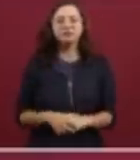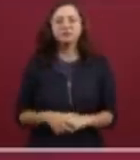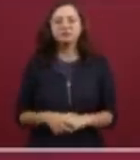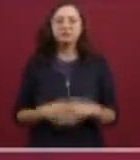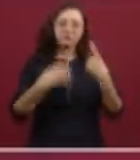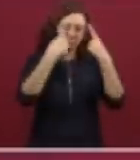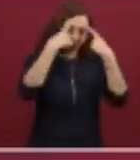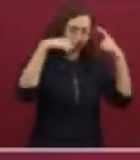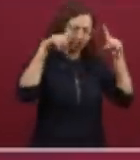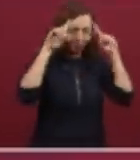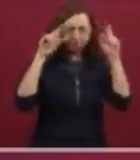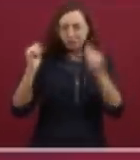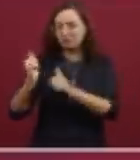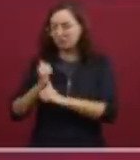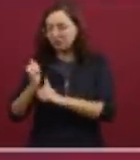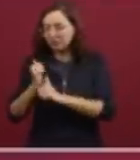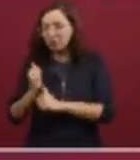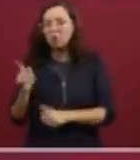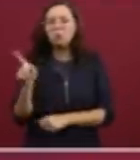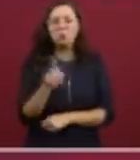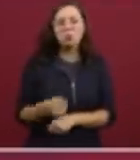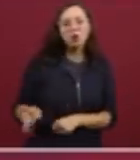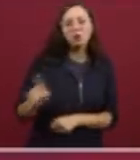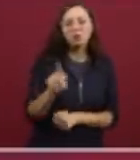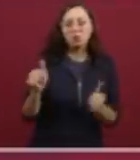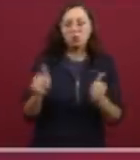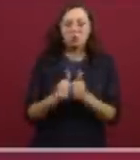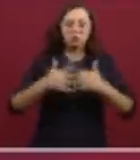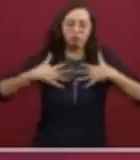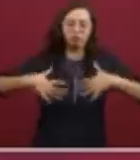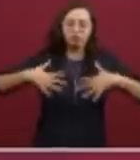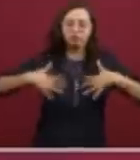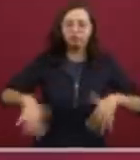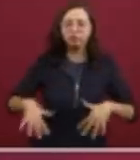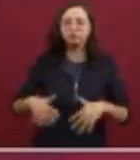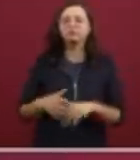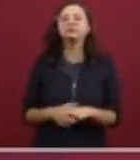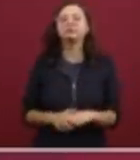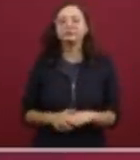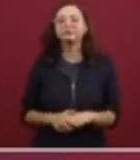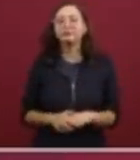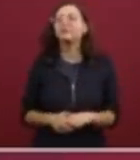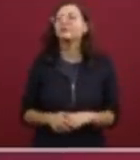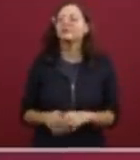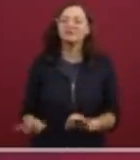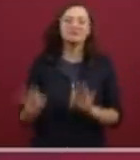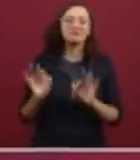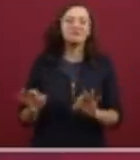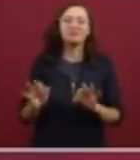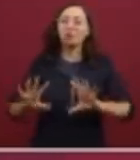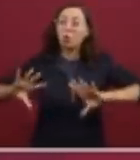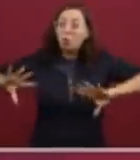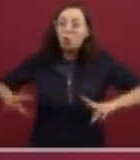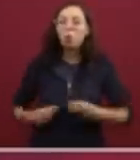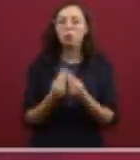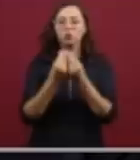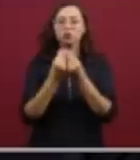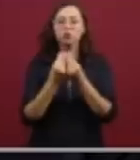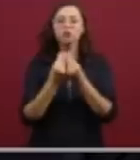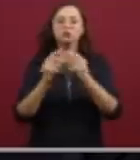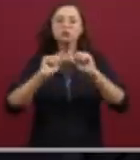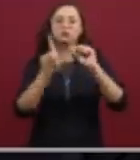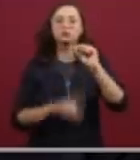Marinos y soldados es pueblo uniformado. Por eso vamos a sacar adelante el país, por los